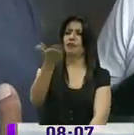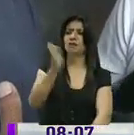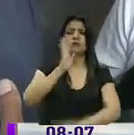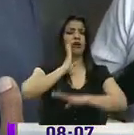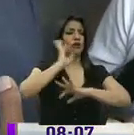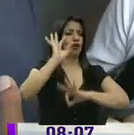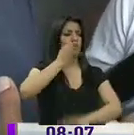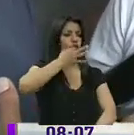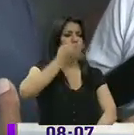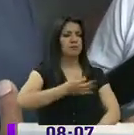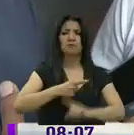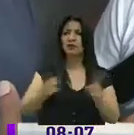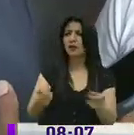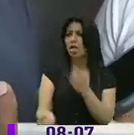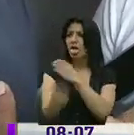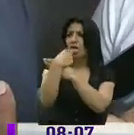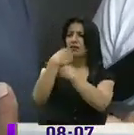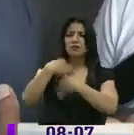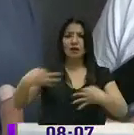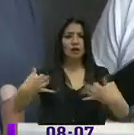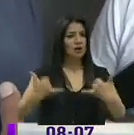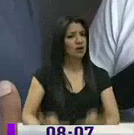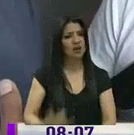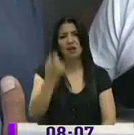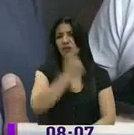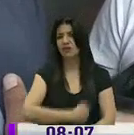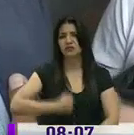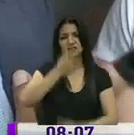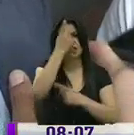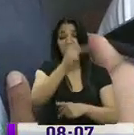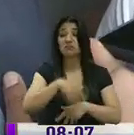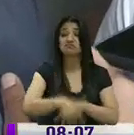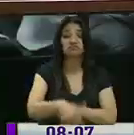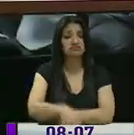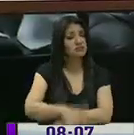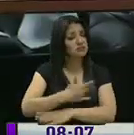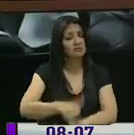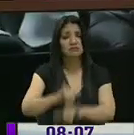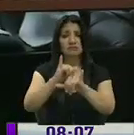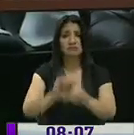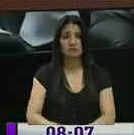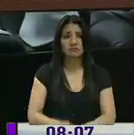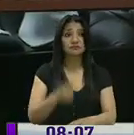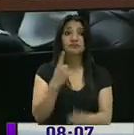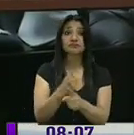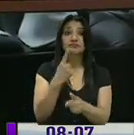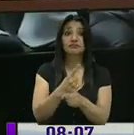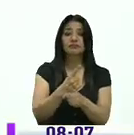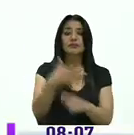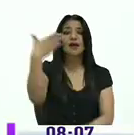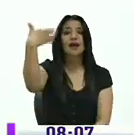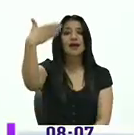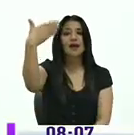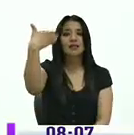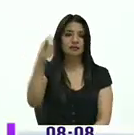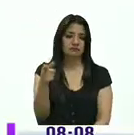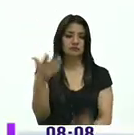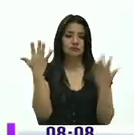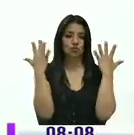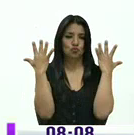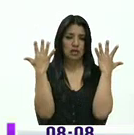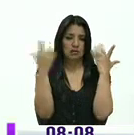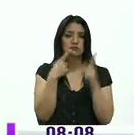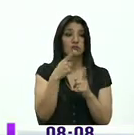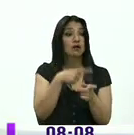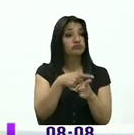y hoy sí vamos a tomar resoluciones y tenemos que ir a un paro lo haremos por lo cual el alcalde jorge yunda se comprometió a convocar al